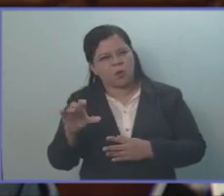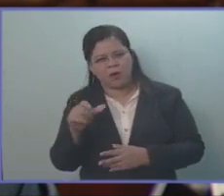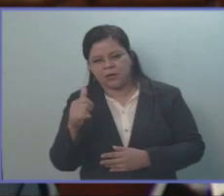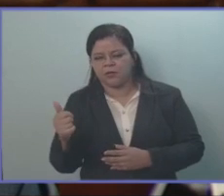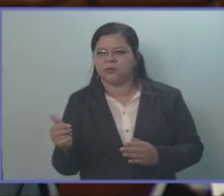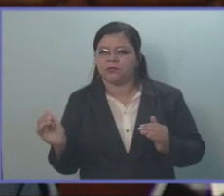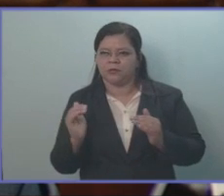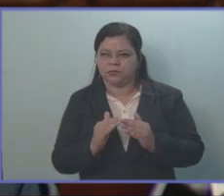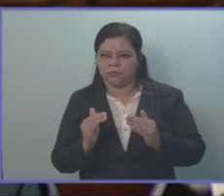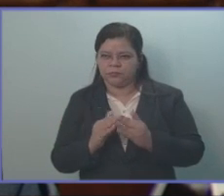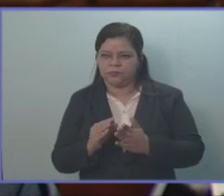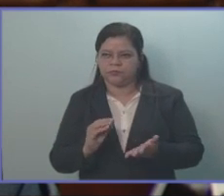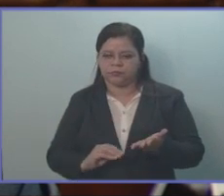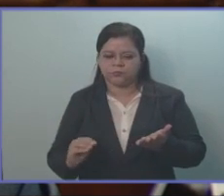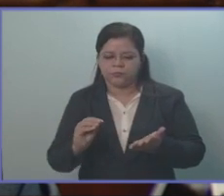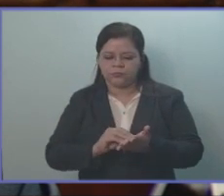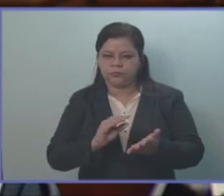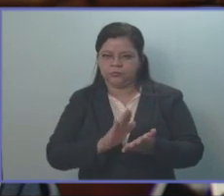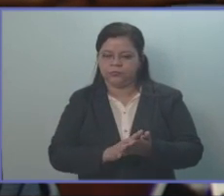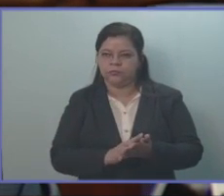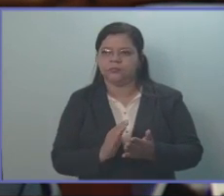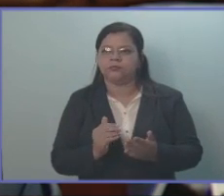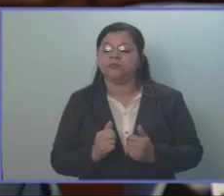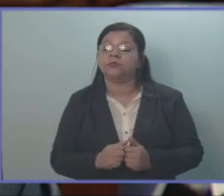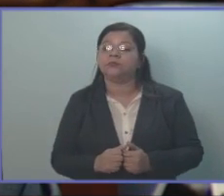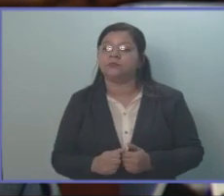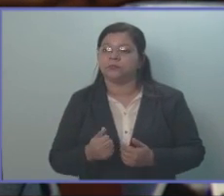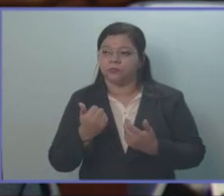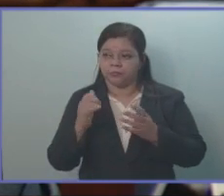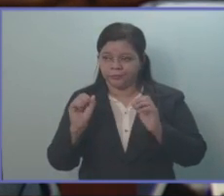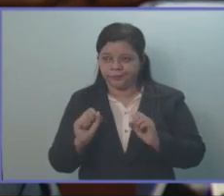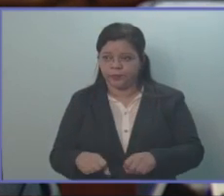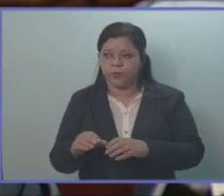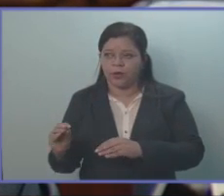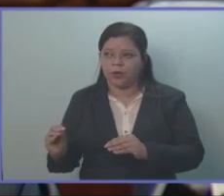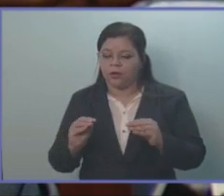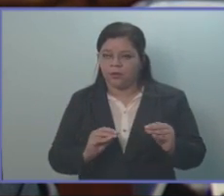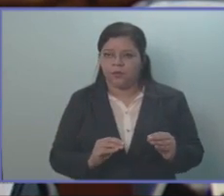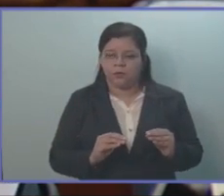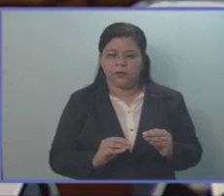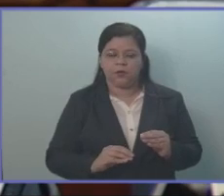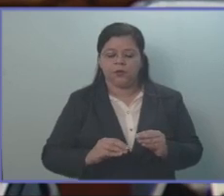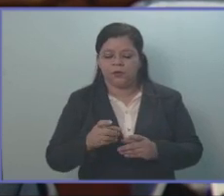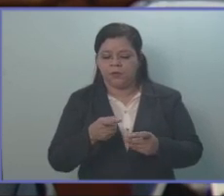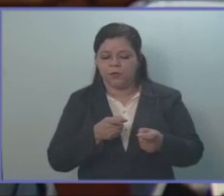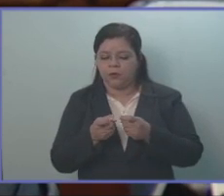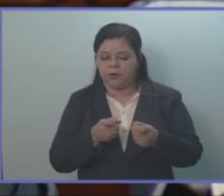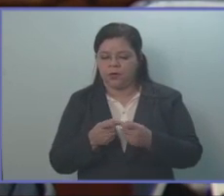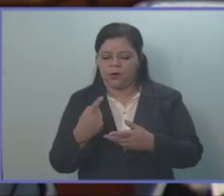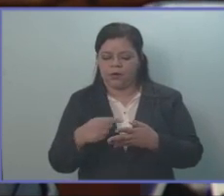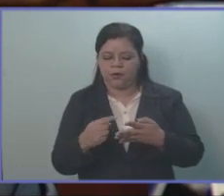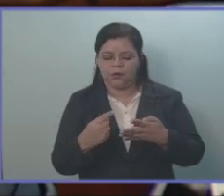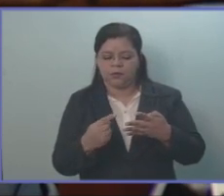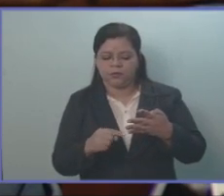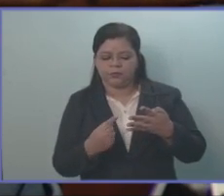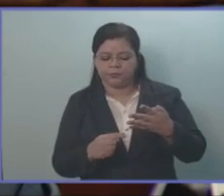lo establecido en el artículo anterior, se aplicarán las siguientes regulaciones.